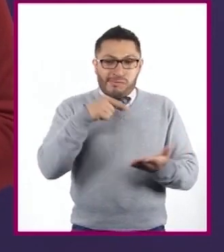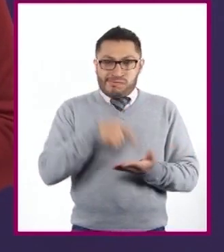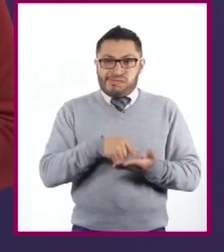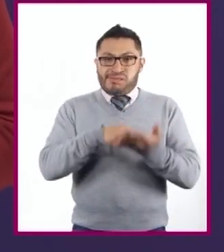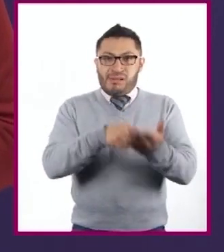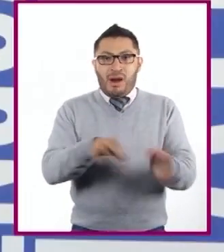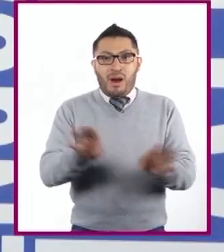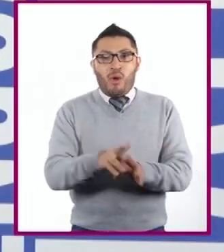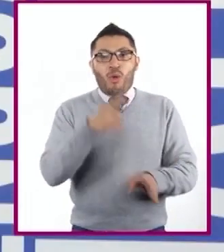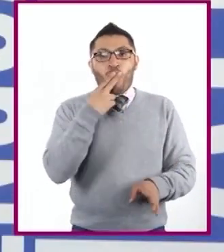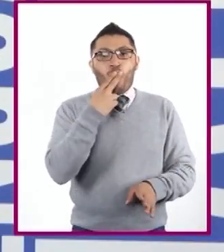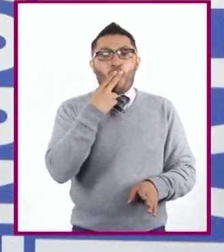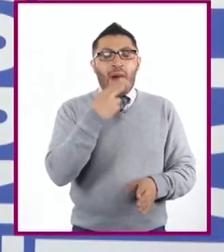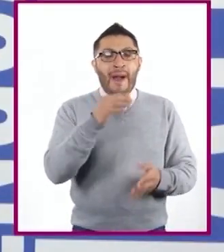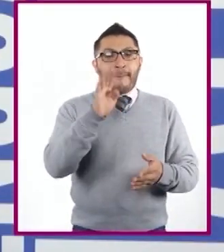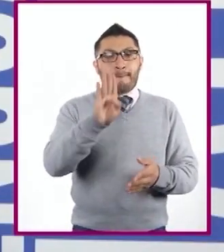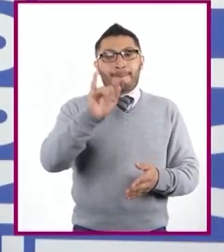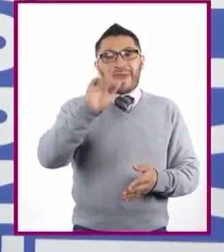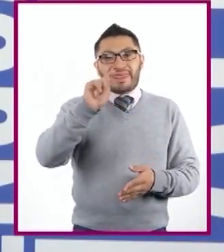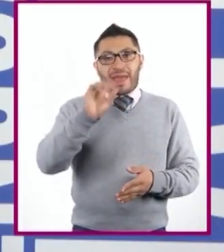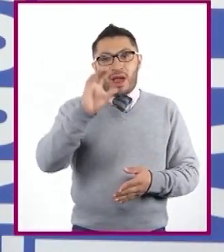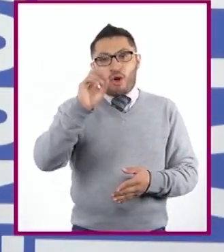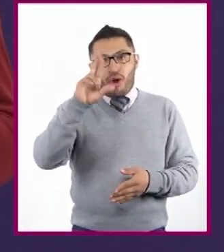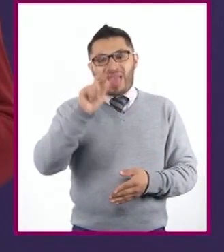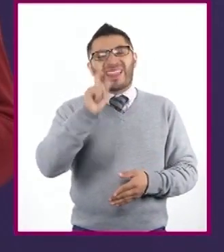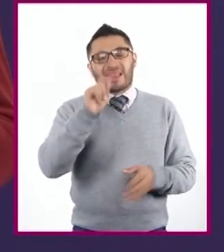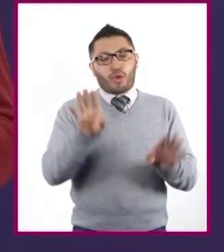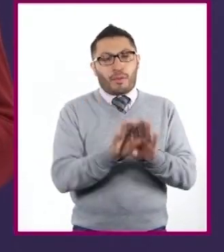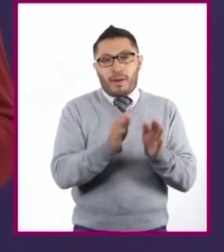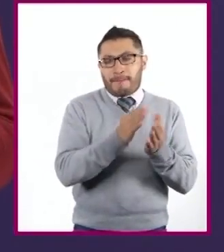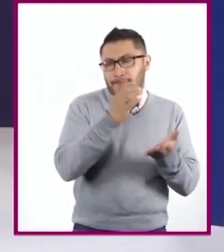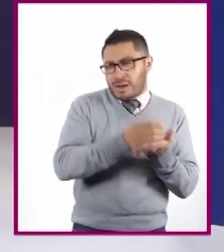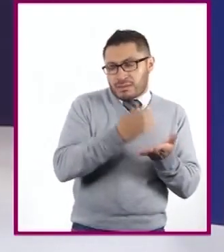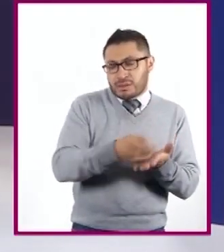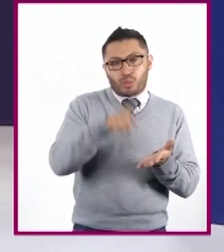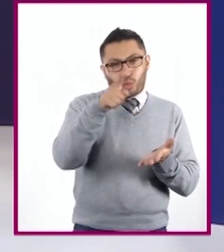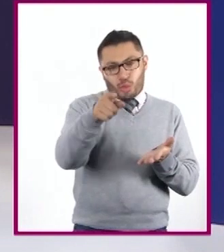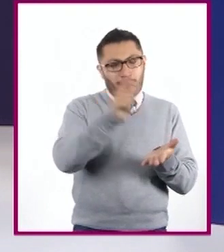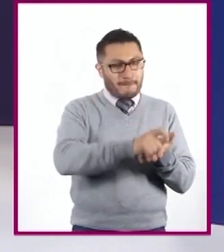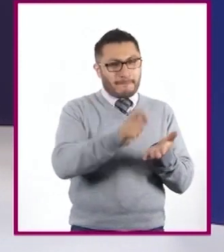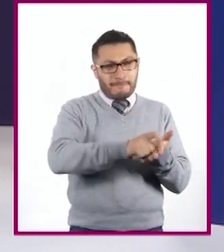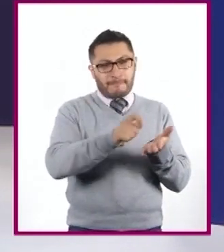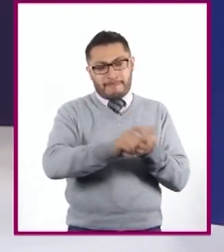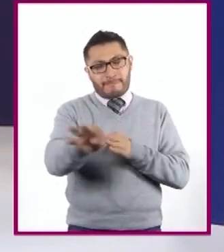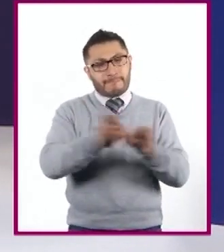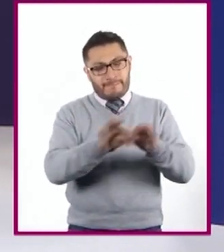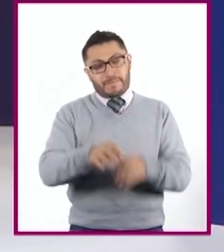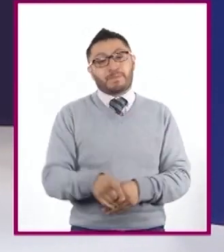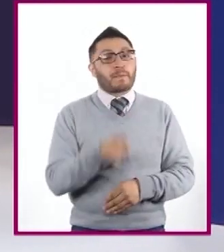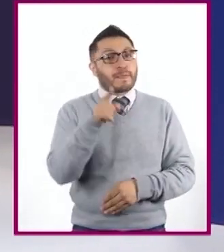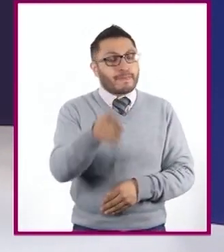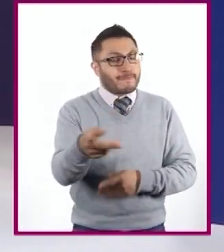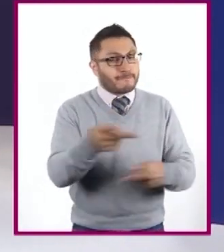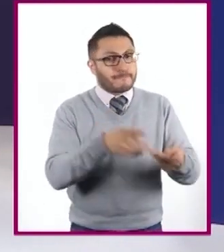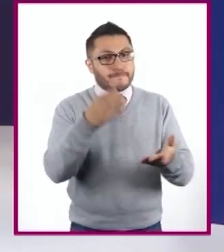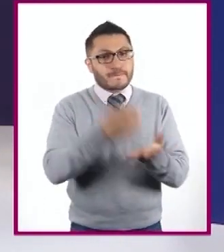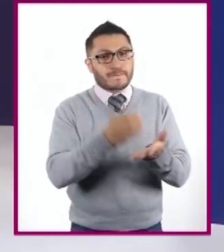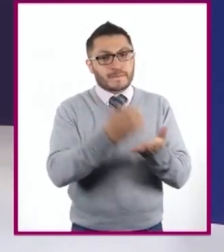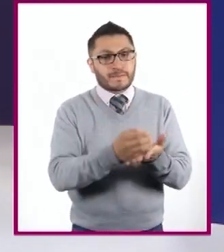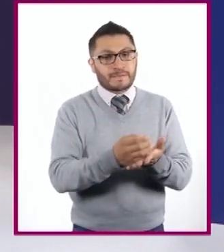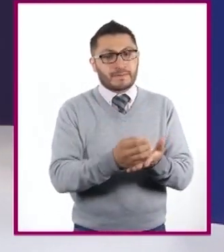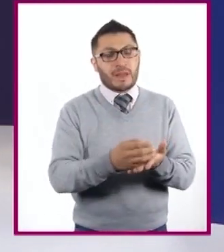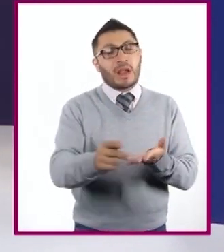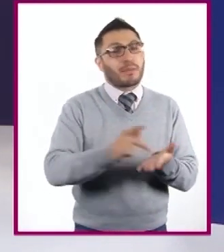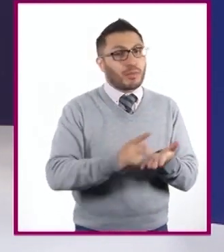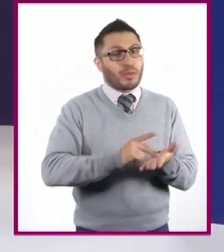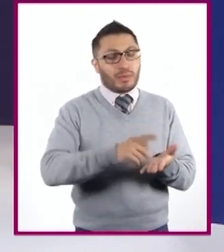que utilicen una bitácora que les ayude a registrar su trabajo. Tengan a la mano su cuaderno y bolígrafo para